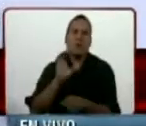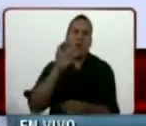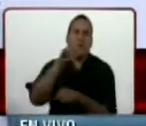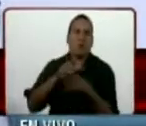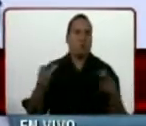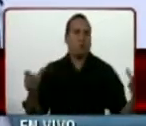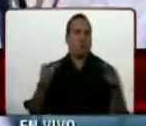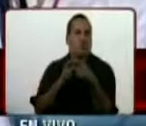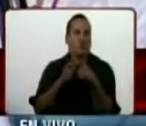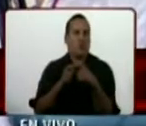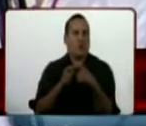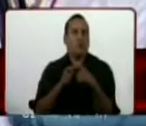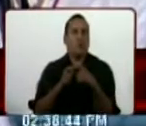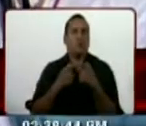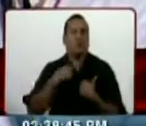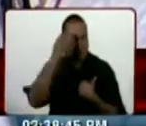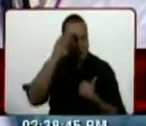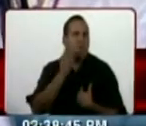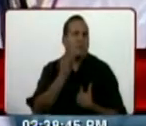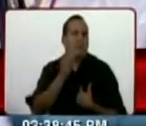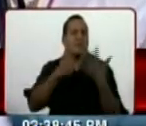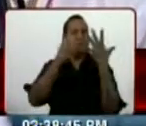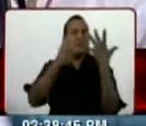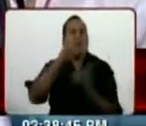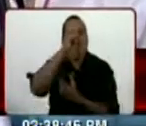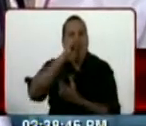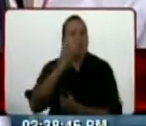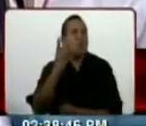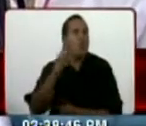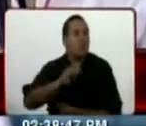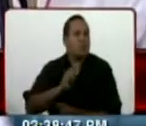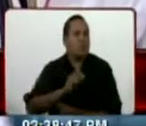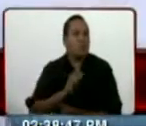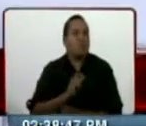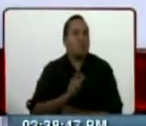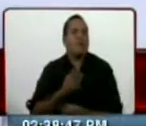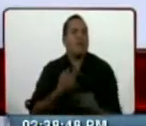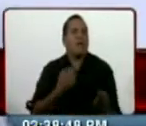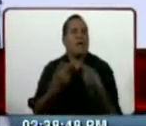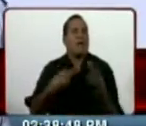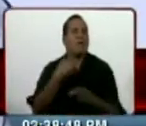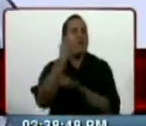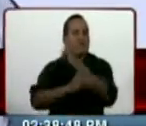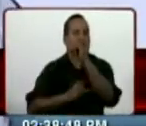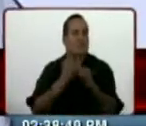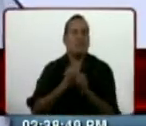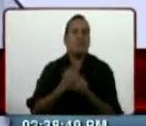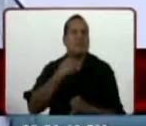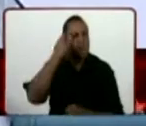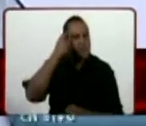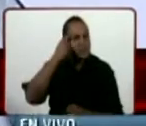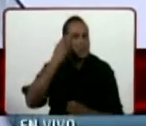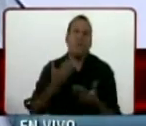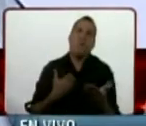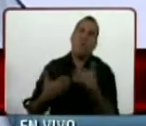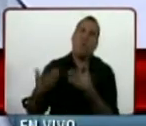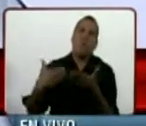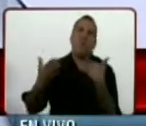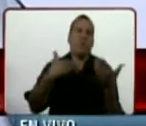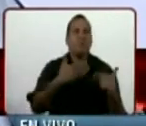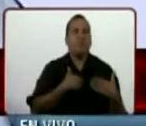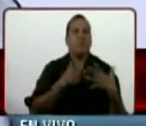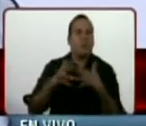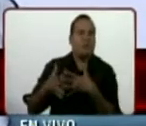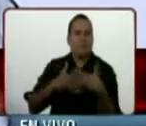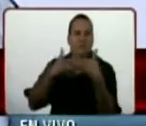Tuve 6 años y 4 meses. Tengo mucha información sobre todos los procesos de relacionamiento con los Estados Unidos. Mucha